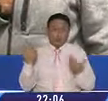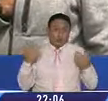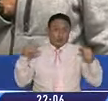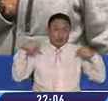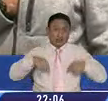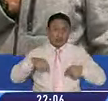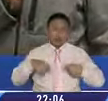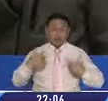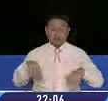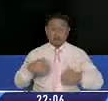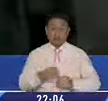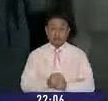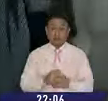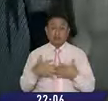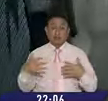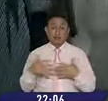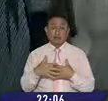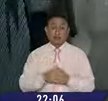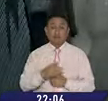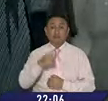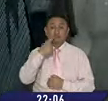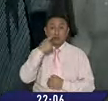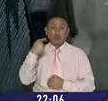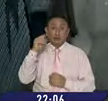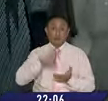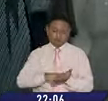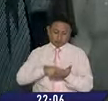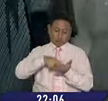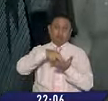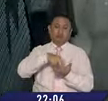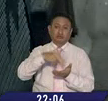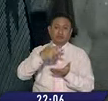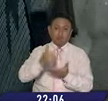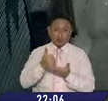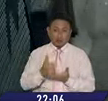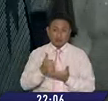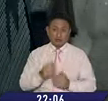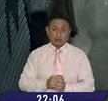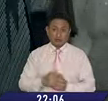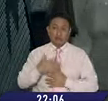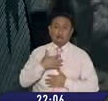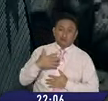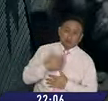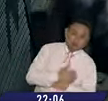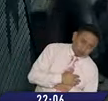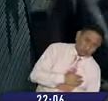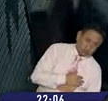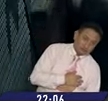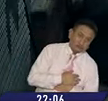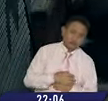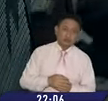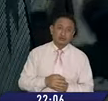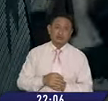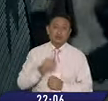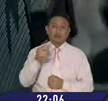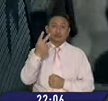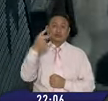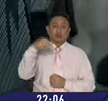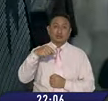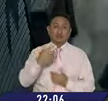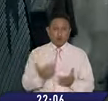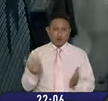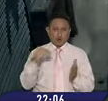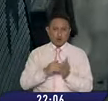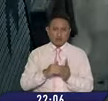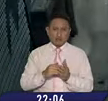puede pasar eso y tenemos miedo. El hombre trata de ponerse de pie para pedir ayuda, pero al estar herido se cae. En un segundo intento saca fuerzas